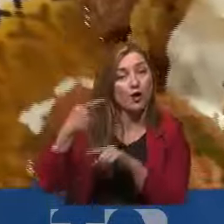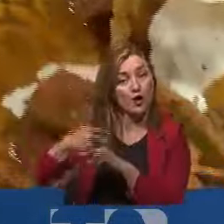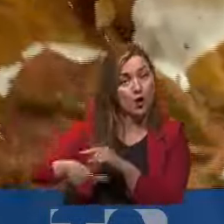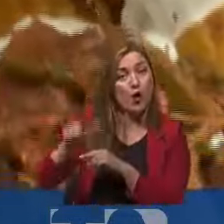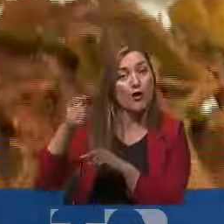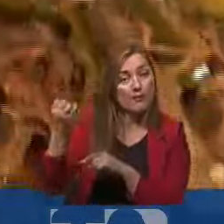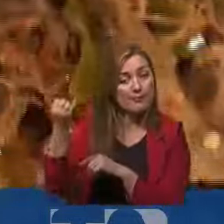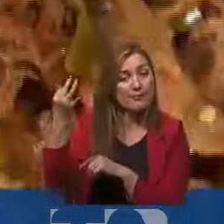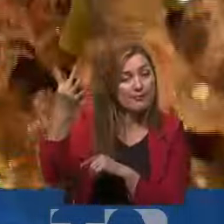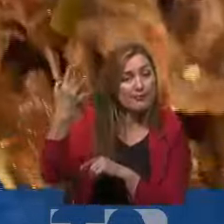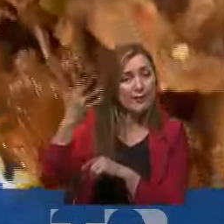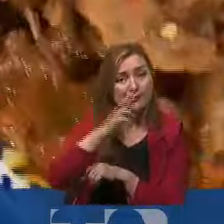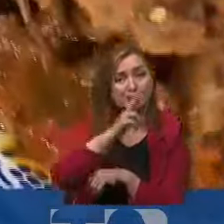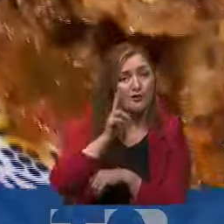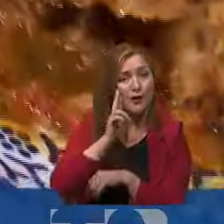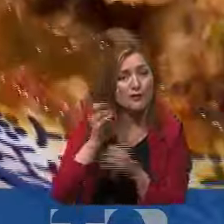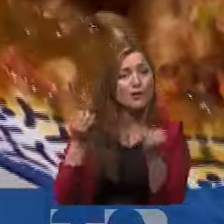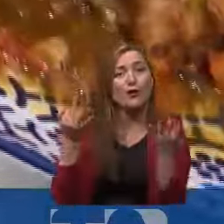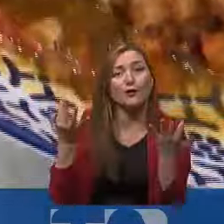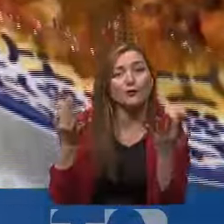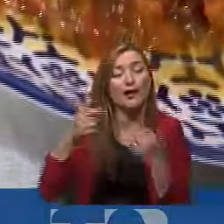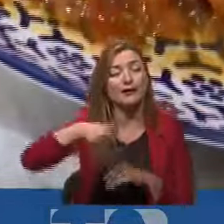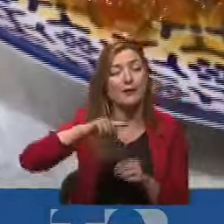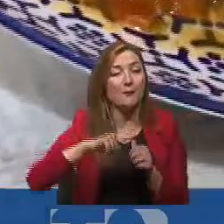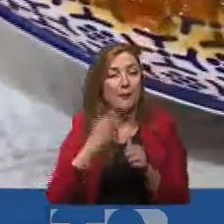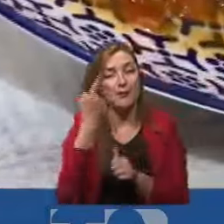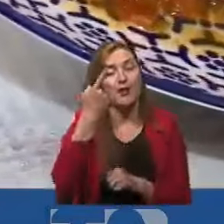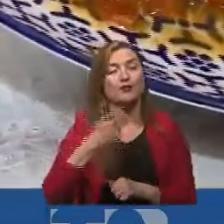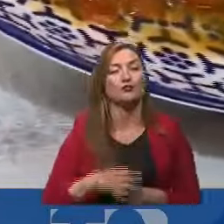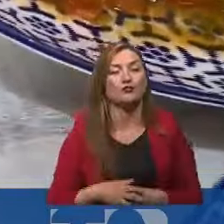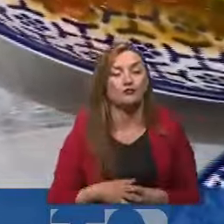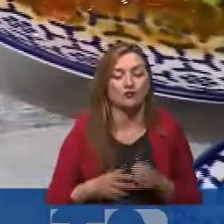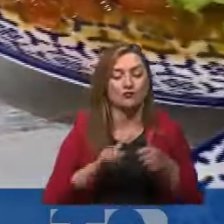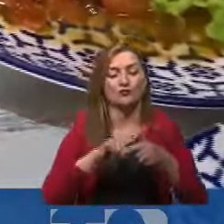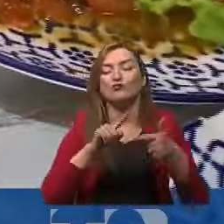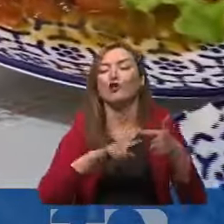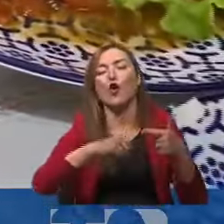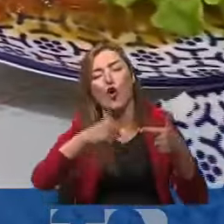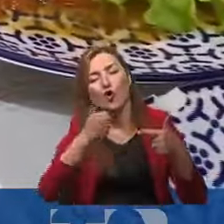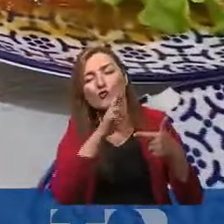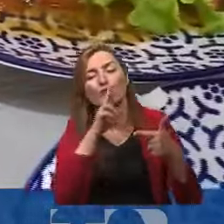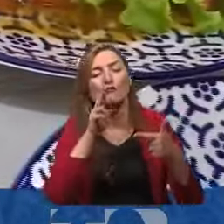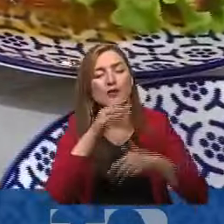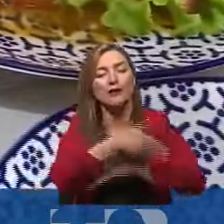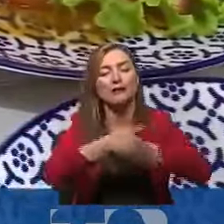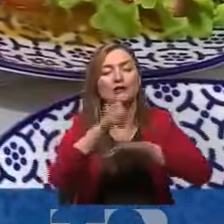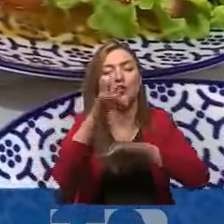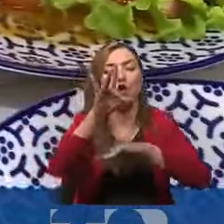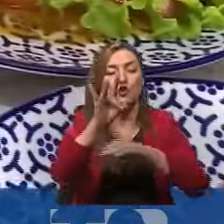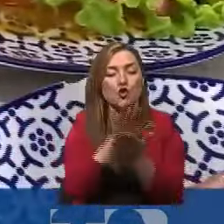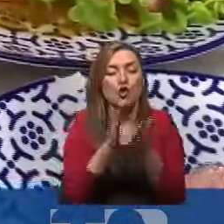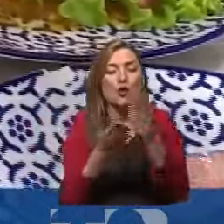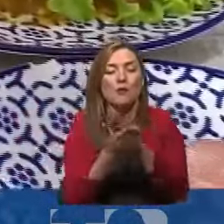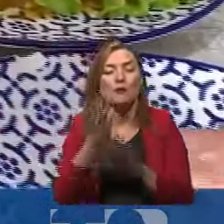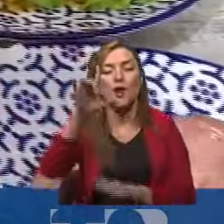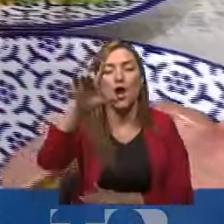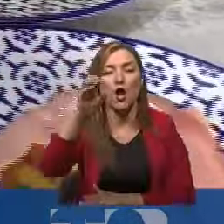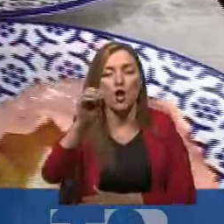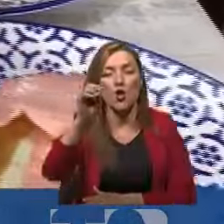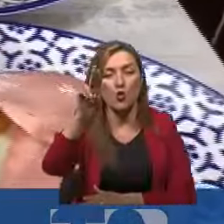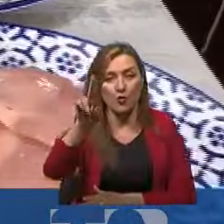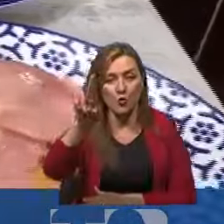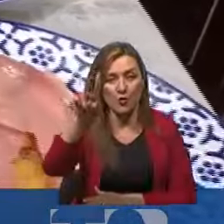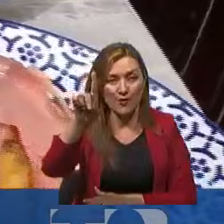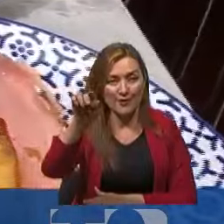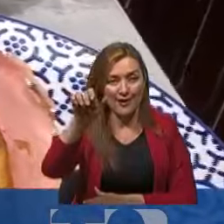Loja. Sí, tenemos, esta es la principal, la sucursal la tenemos en la 18 de noviembre y Lourdes. Ahí